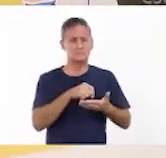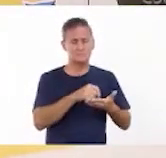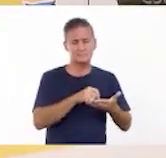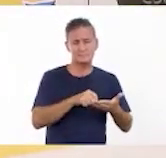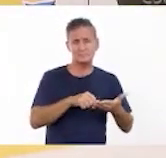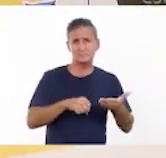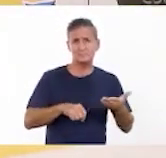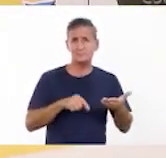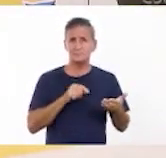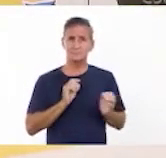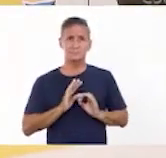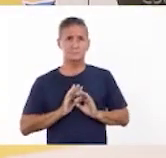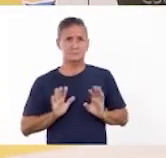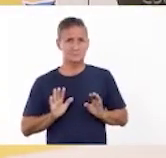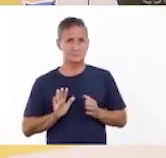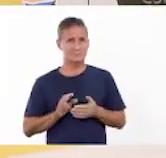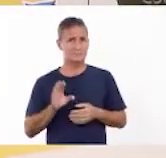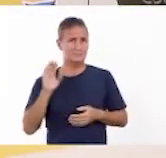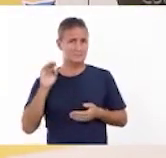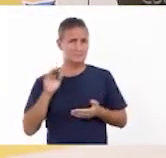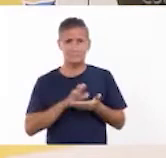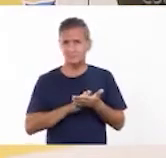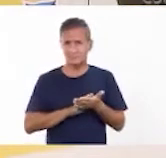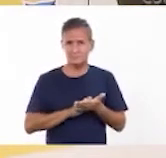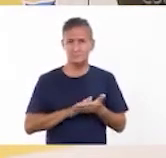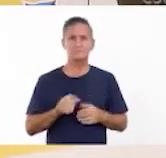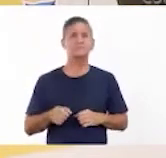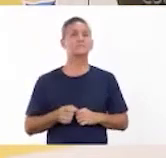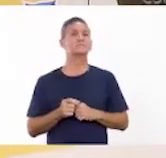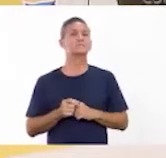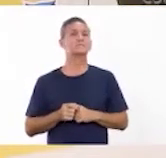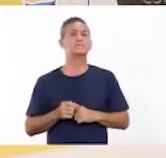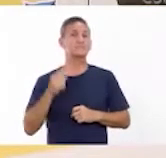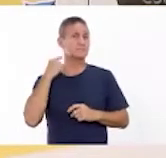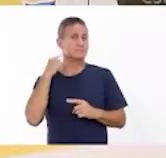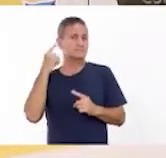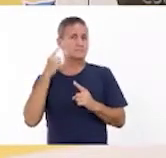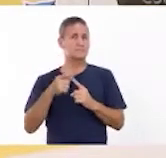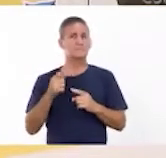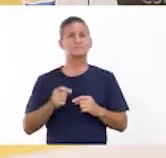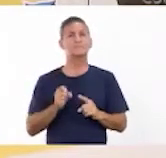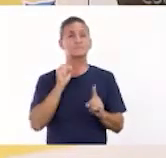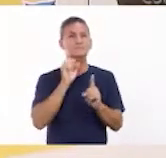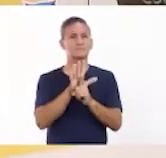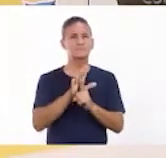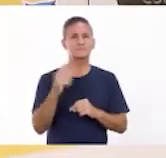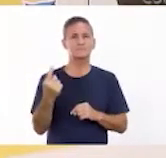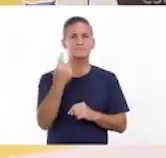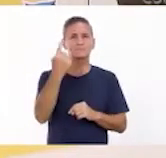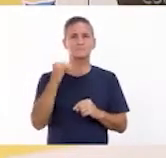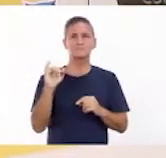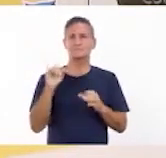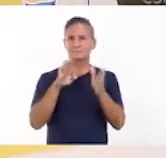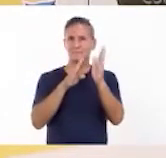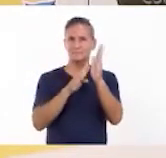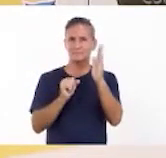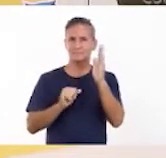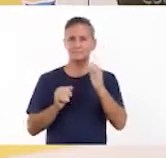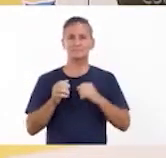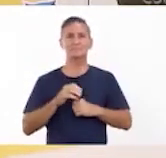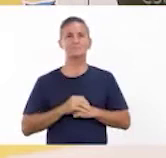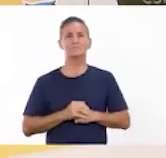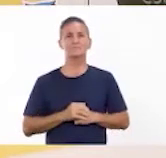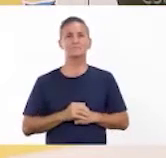estos momentos no se había dicho nada. Entonces, como siempre, vamos a comenzar con el primer semestre.